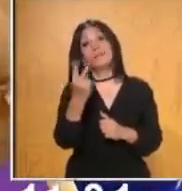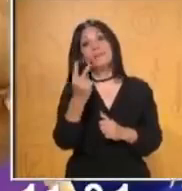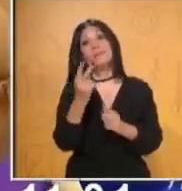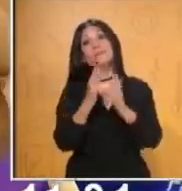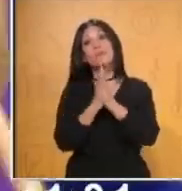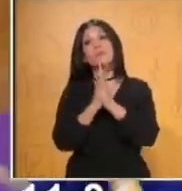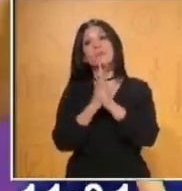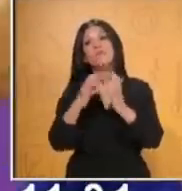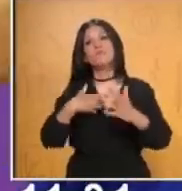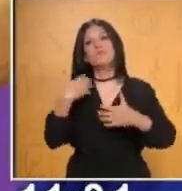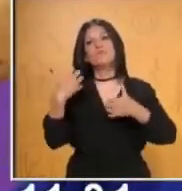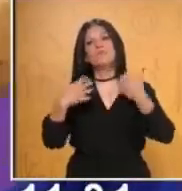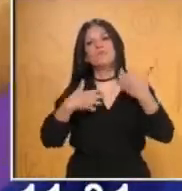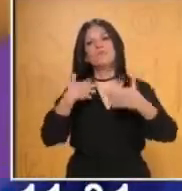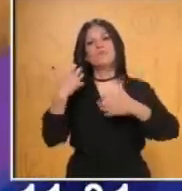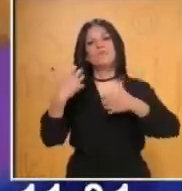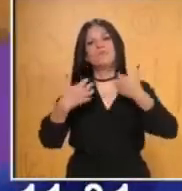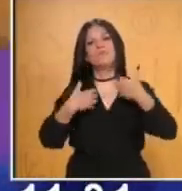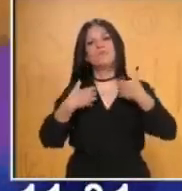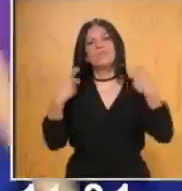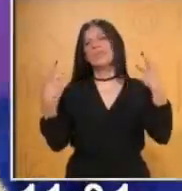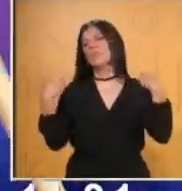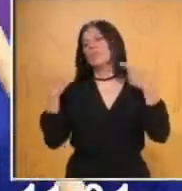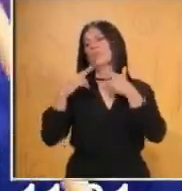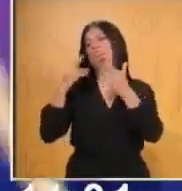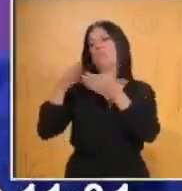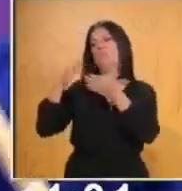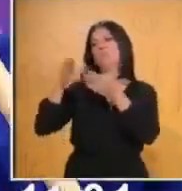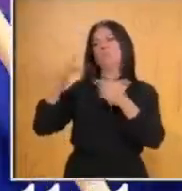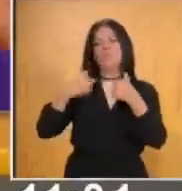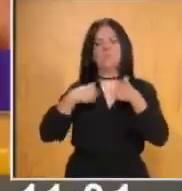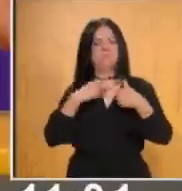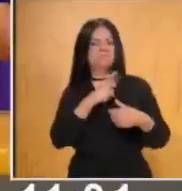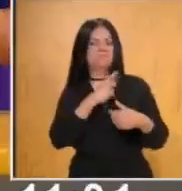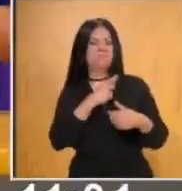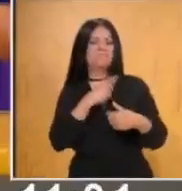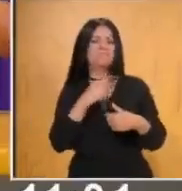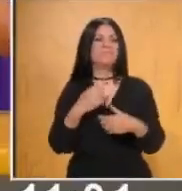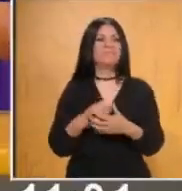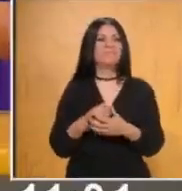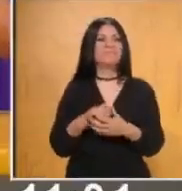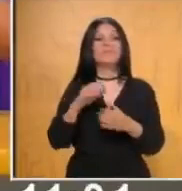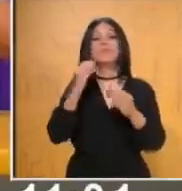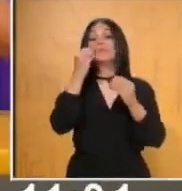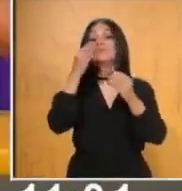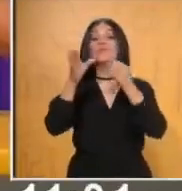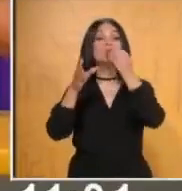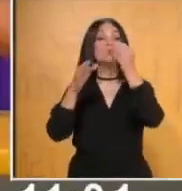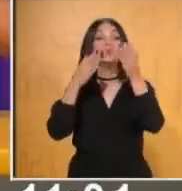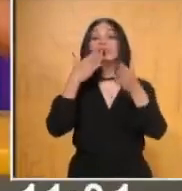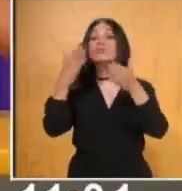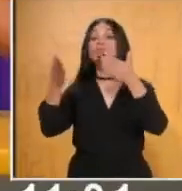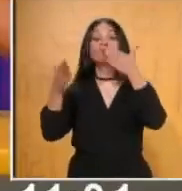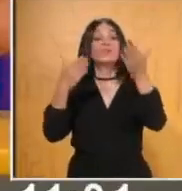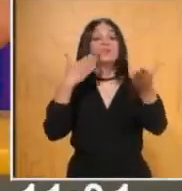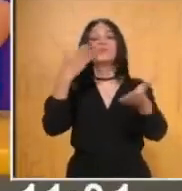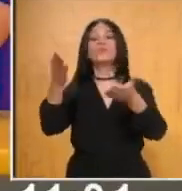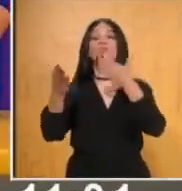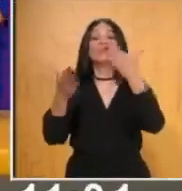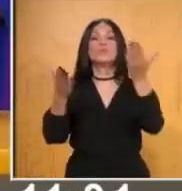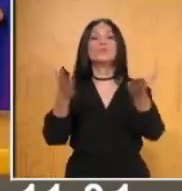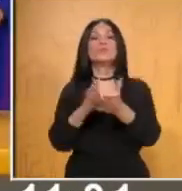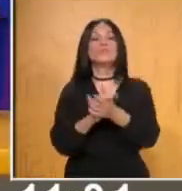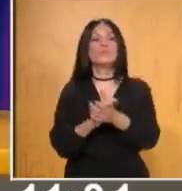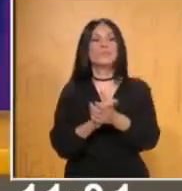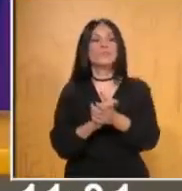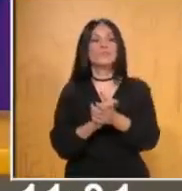por favor, ¿sí? Bueno, pues no me queda otra. Adiós, amiguitos, y muchos besos a todos. Besos, besos, besos y